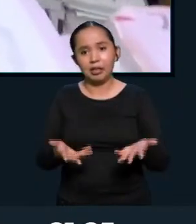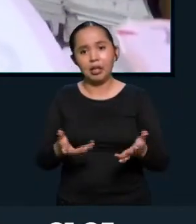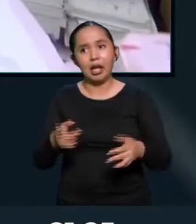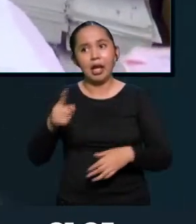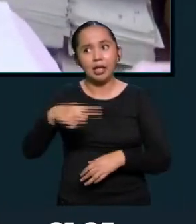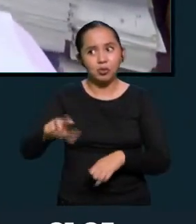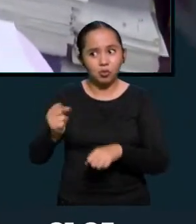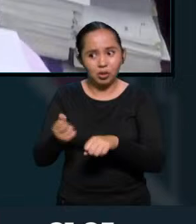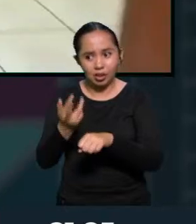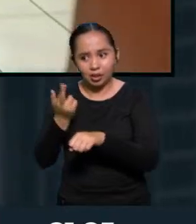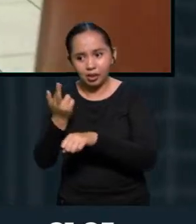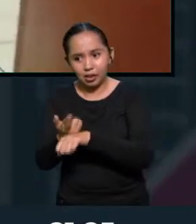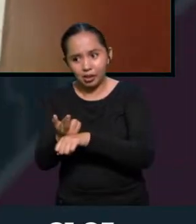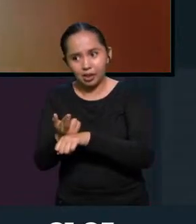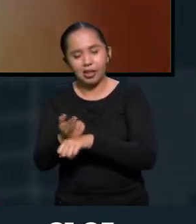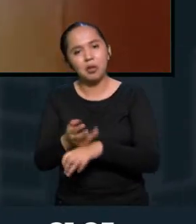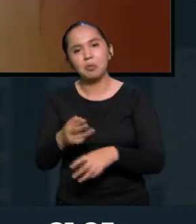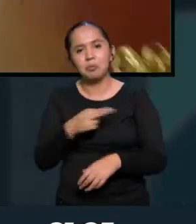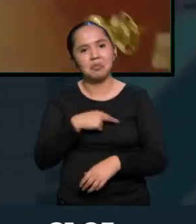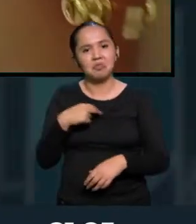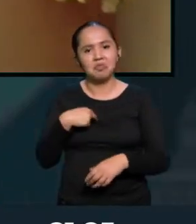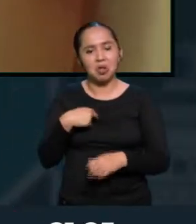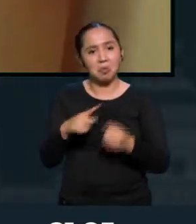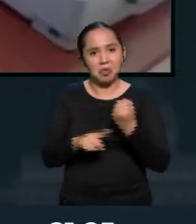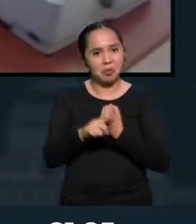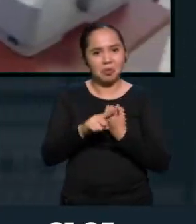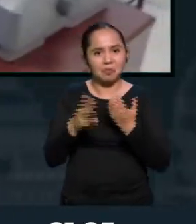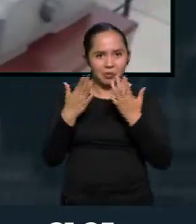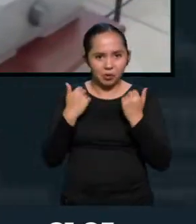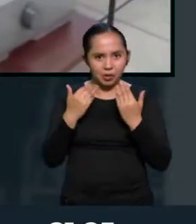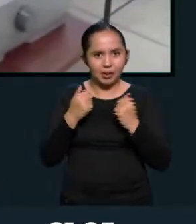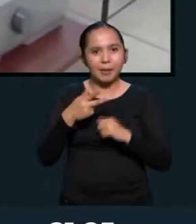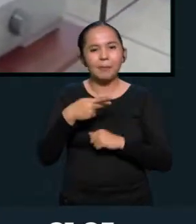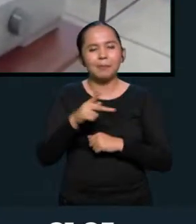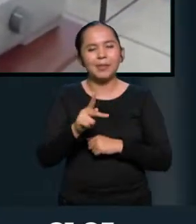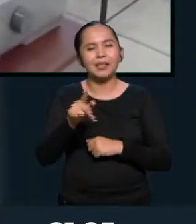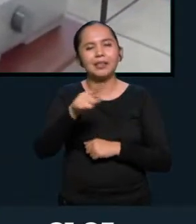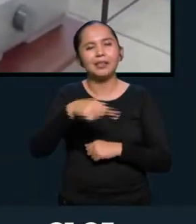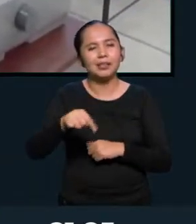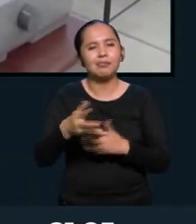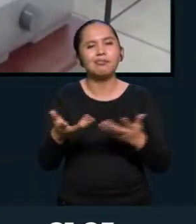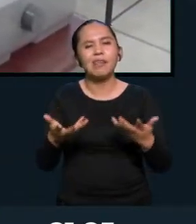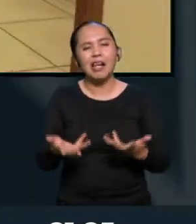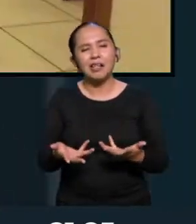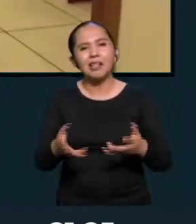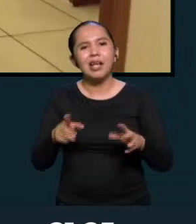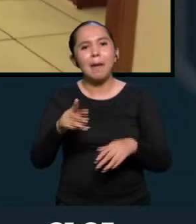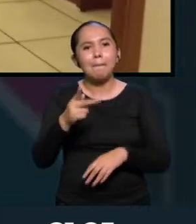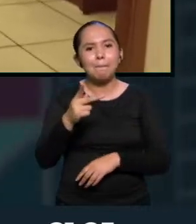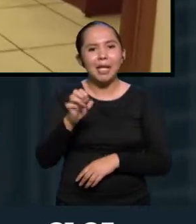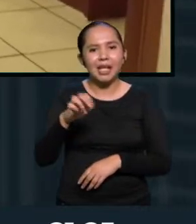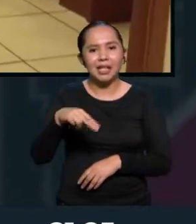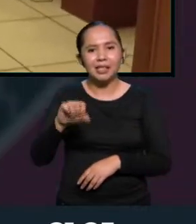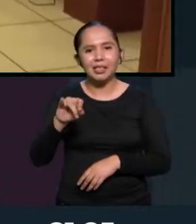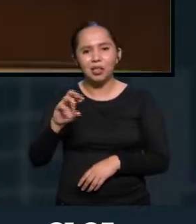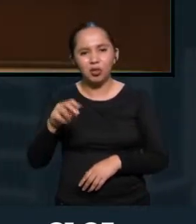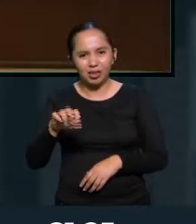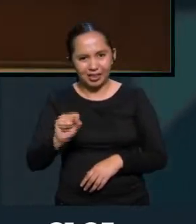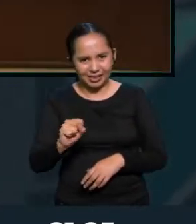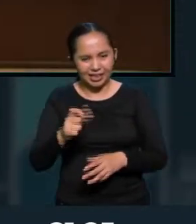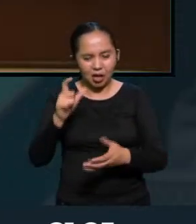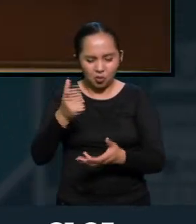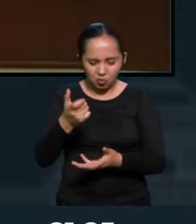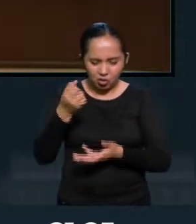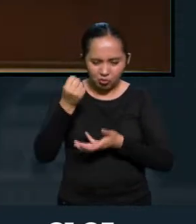a secretarios, pues nosotros no tendríamos ninguna objeción. Pero es una forma que busca blindar las pensiones doradas de los jueces